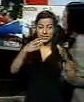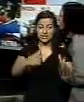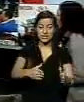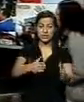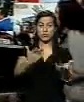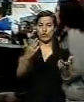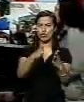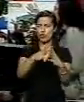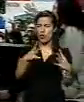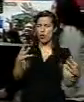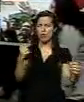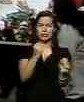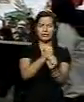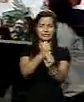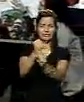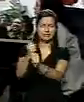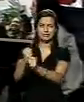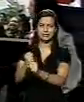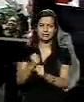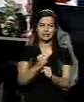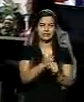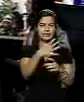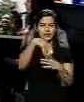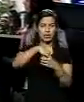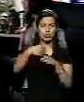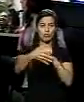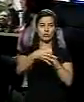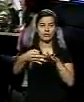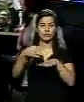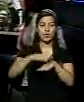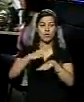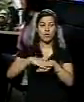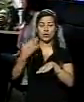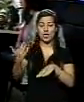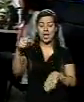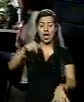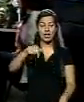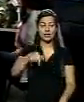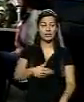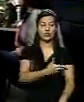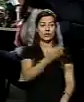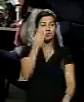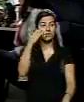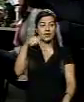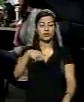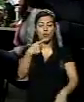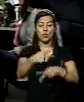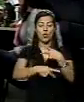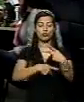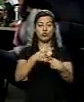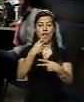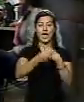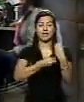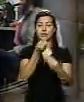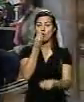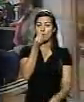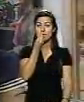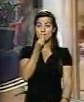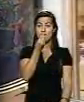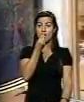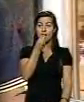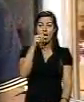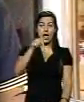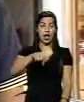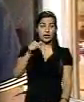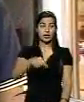productores, que se encuentran acá en nuestro municipio, ya que nuestro municipio es una zona productora de rubros agrícolas. Y es